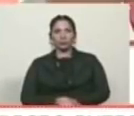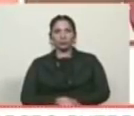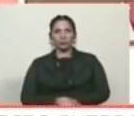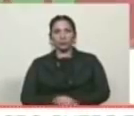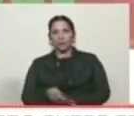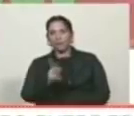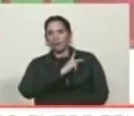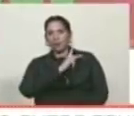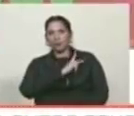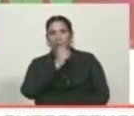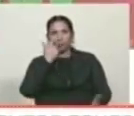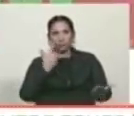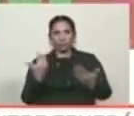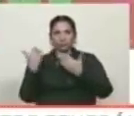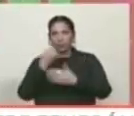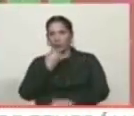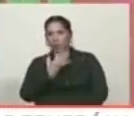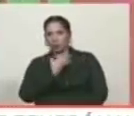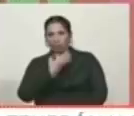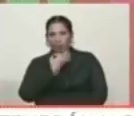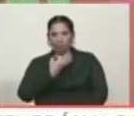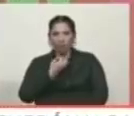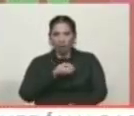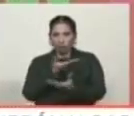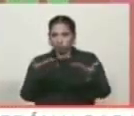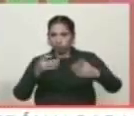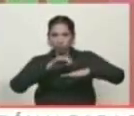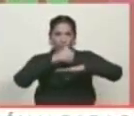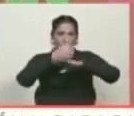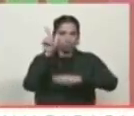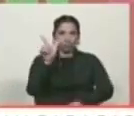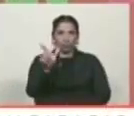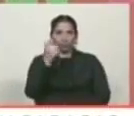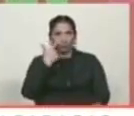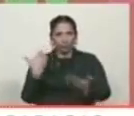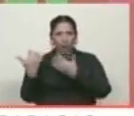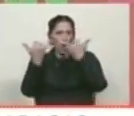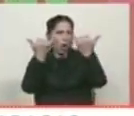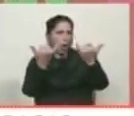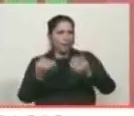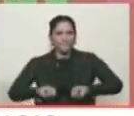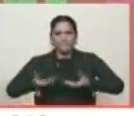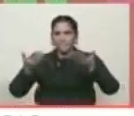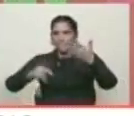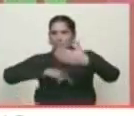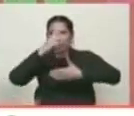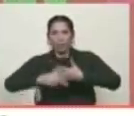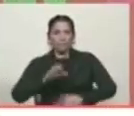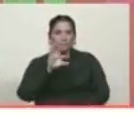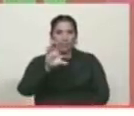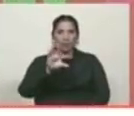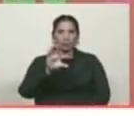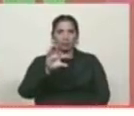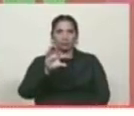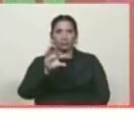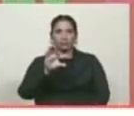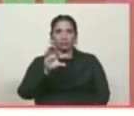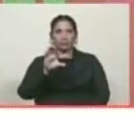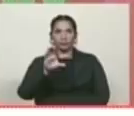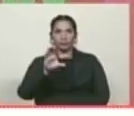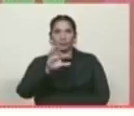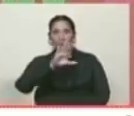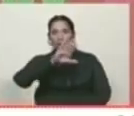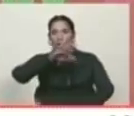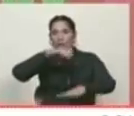Venevisión. Ministro, buenas tardes a la directiva del partido. Recientemente con la entrega del plan de la patria al jefe de